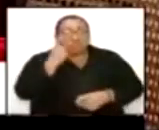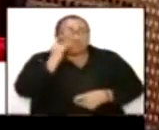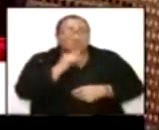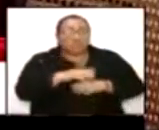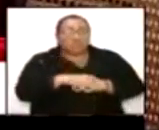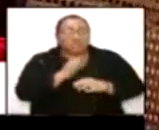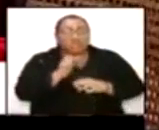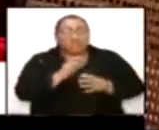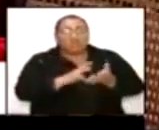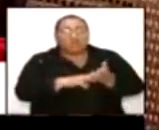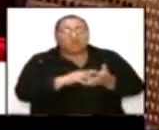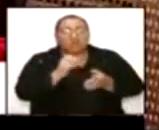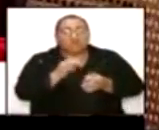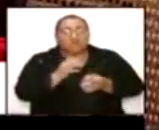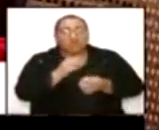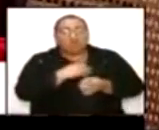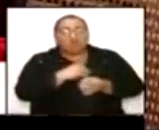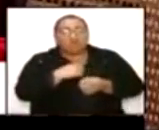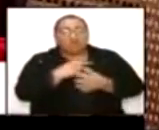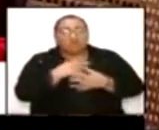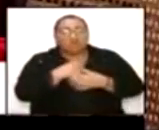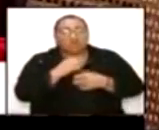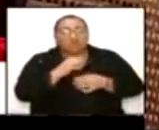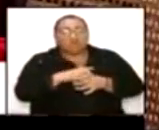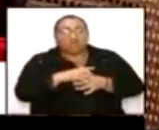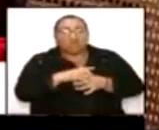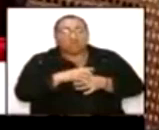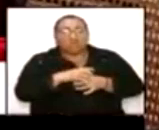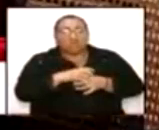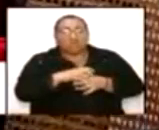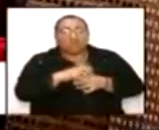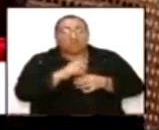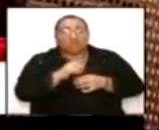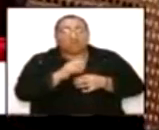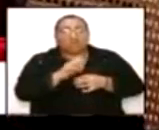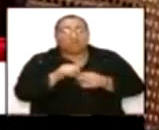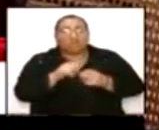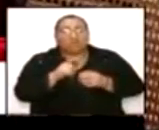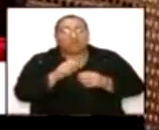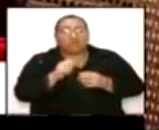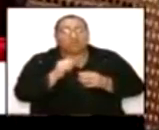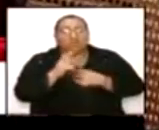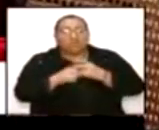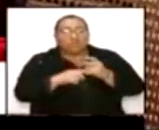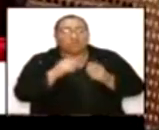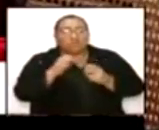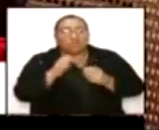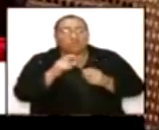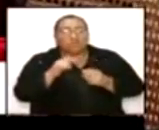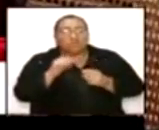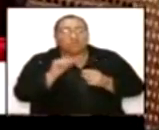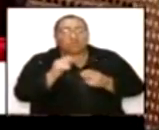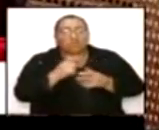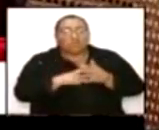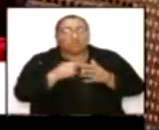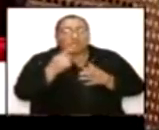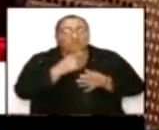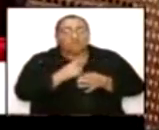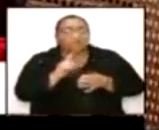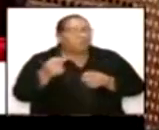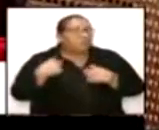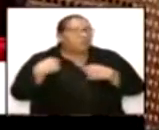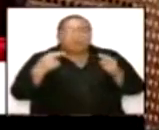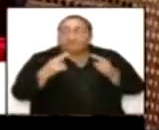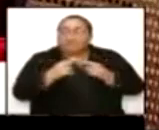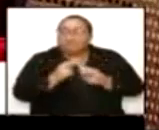ejecutiva de Salud Sexual y Reproductiva del MINSA, la doctora Lucy del Carpio, en declaraciones al diario El País, que la menor no